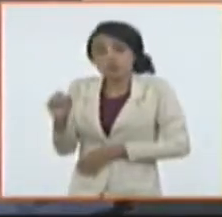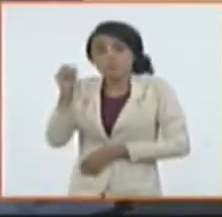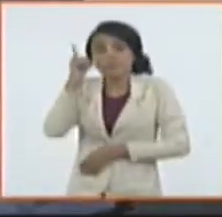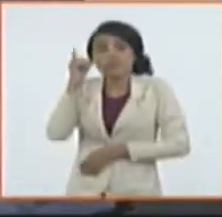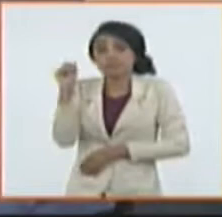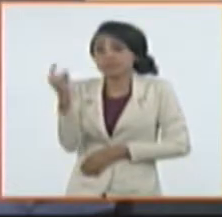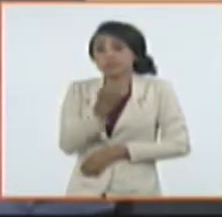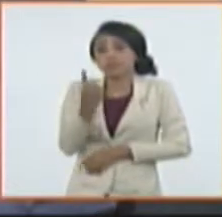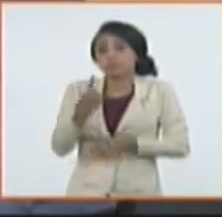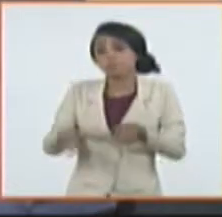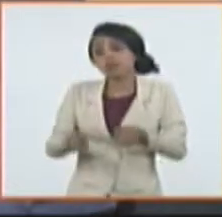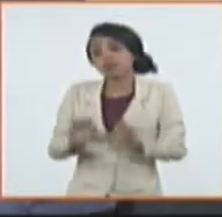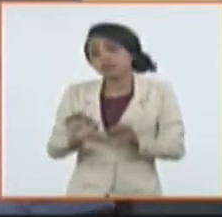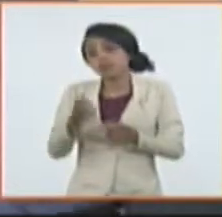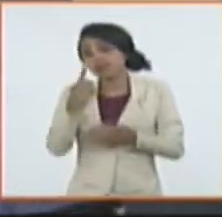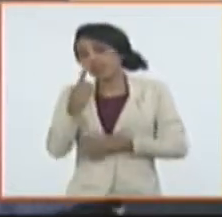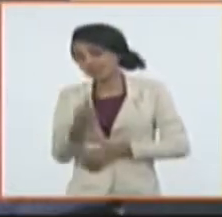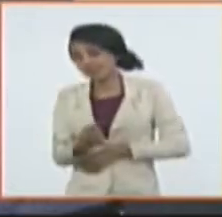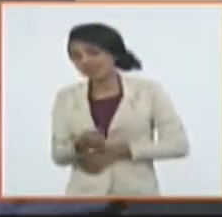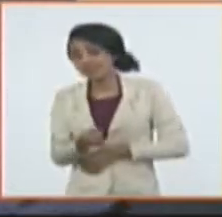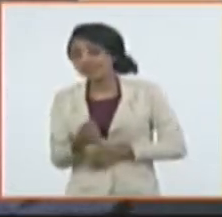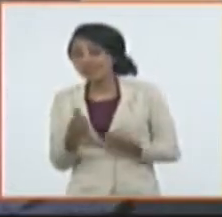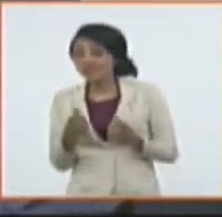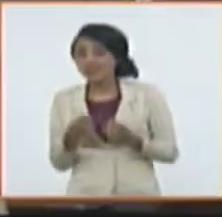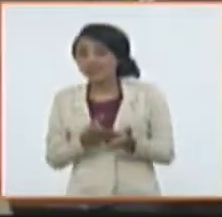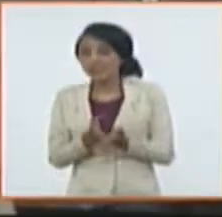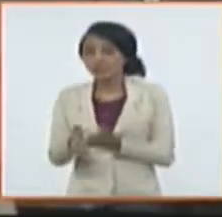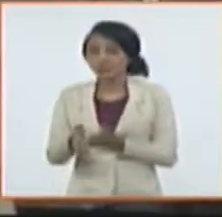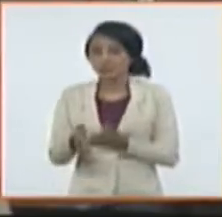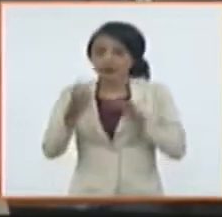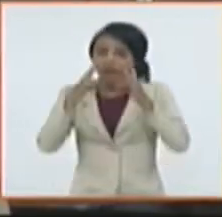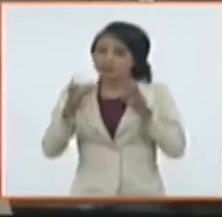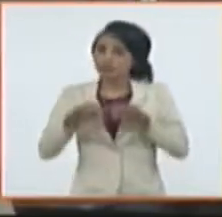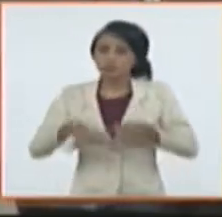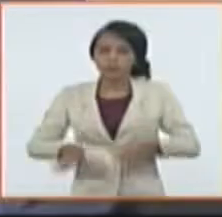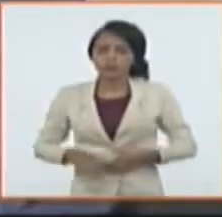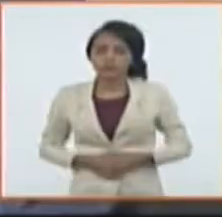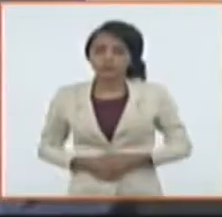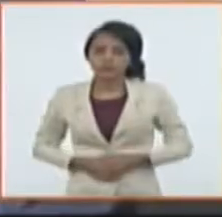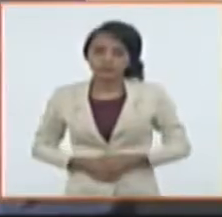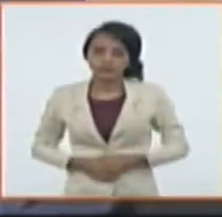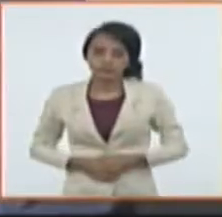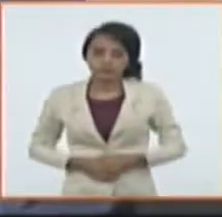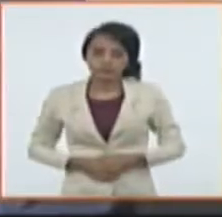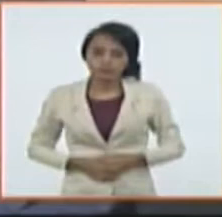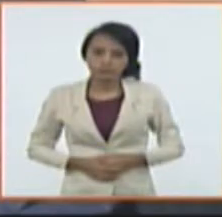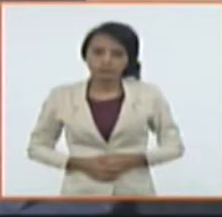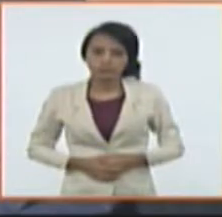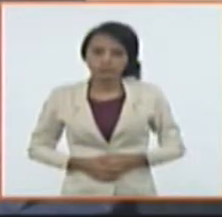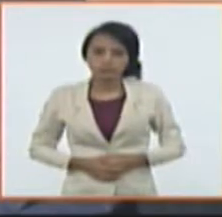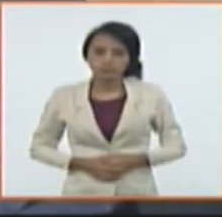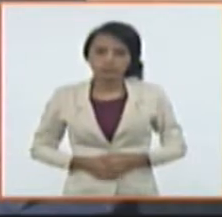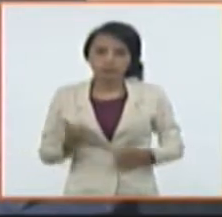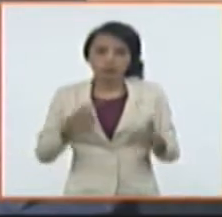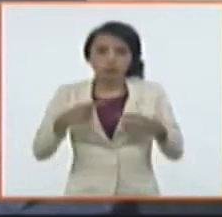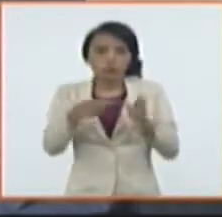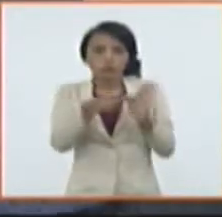vida también nos permite evaluar y encontrar determinados elementos que tenemos que superar.